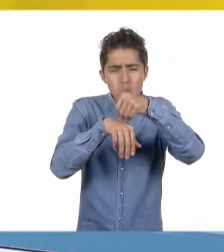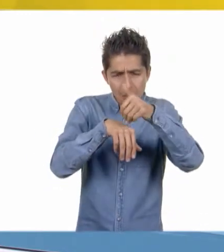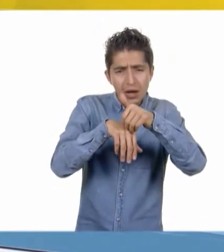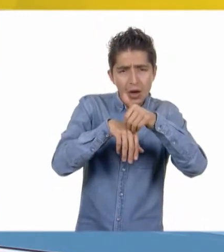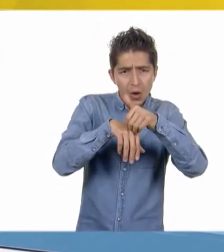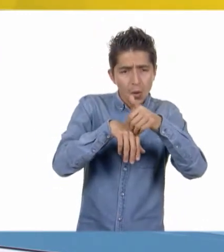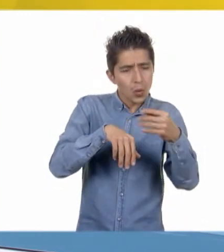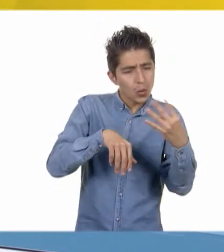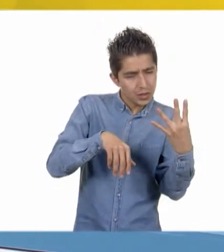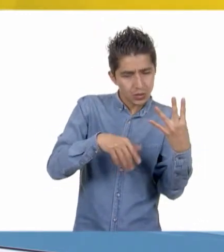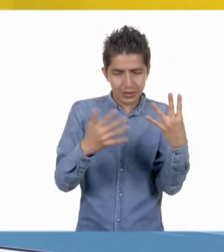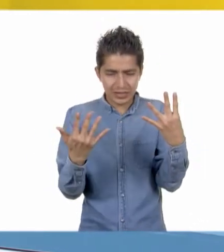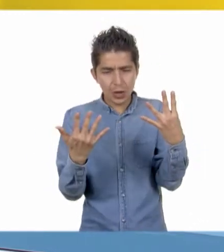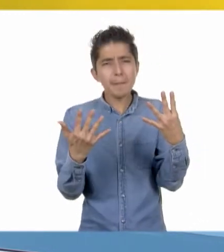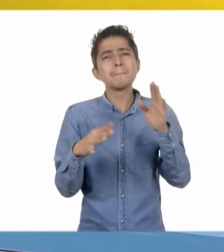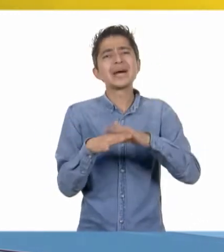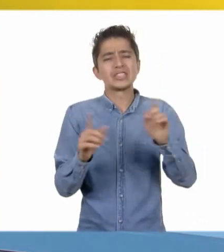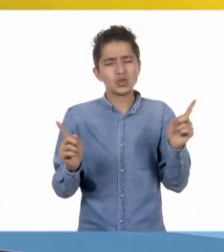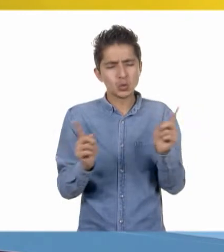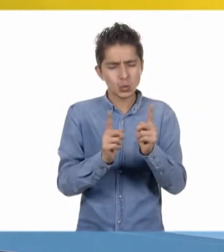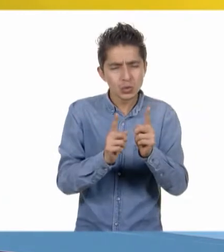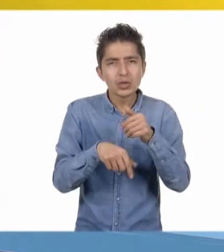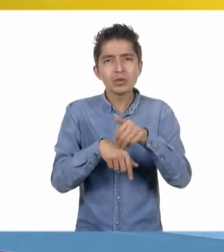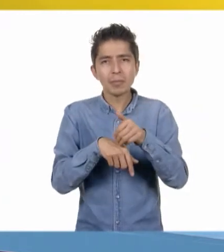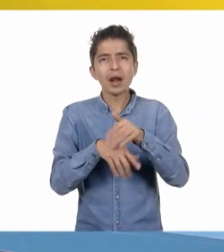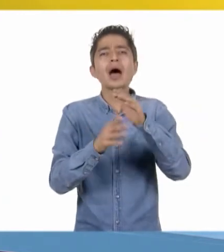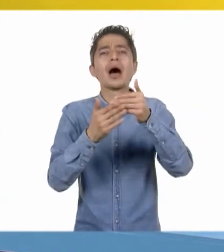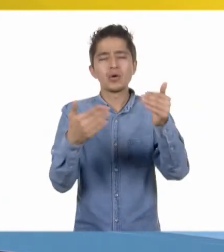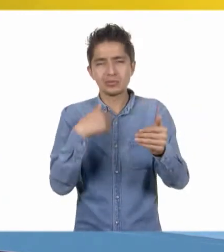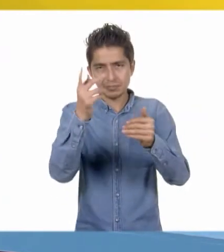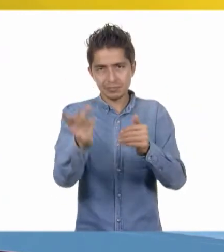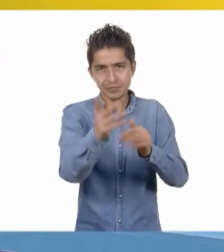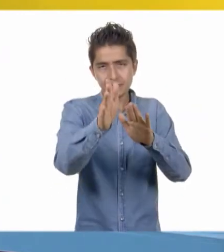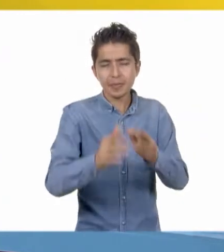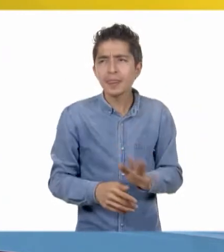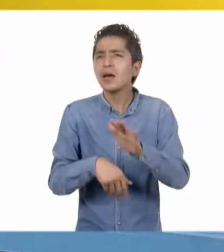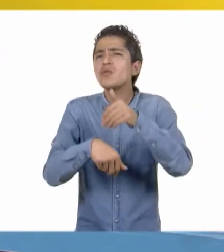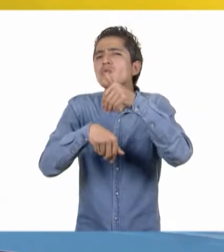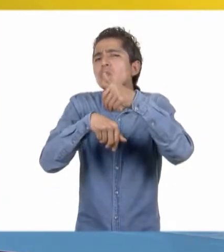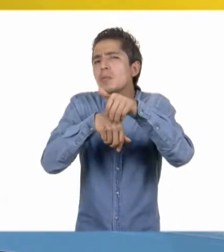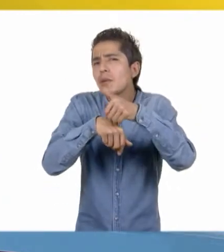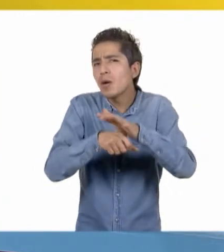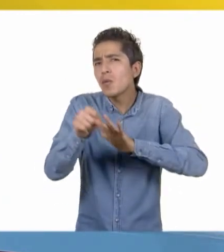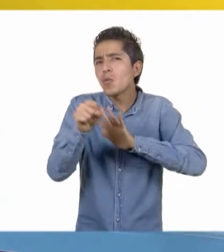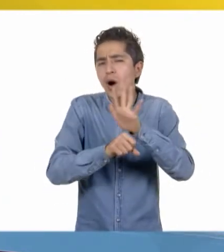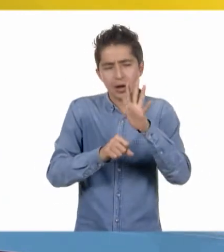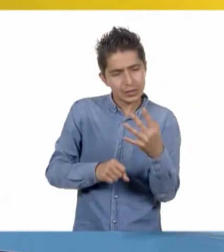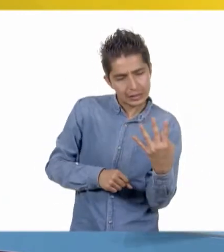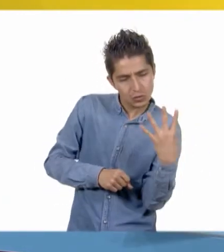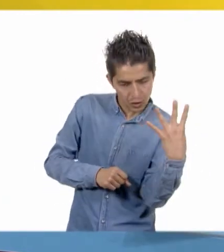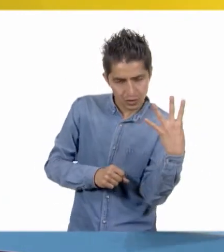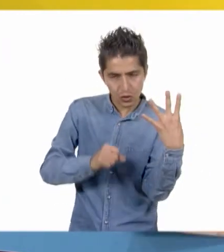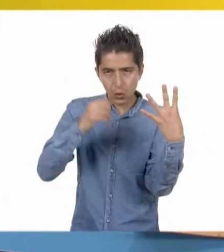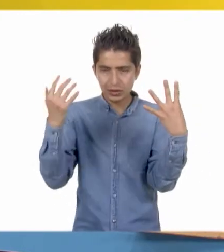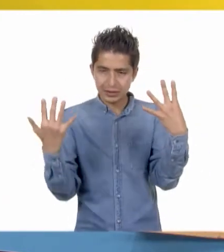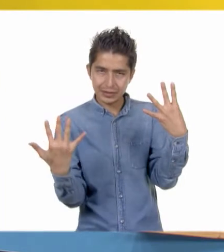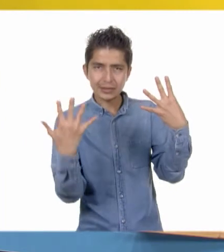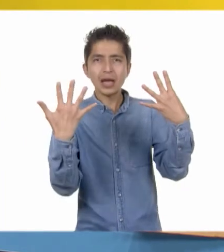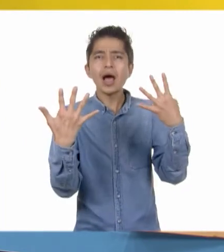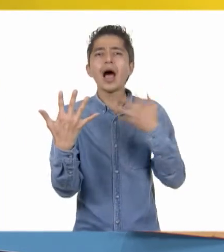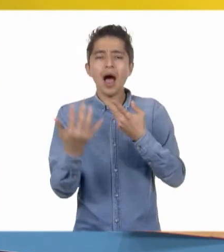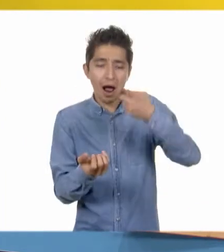su consecutivo. Ahora vuelvo a preguntar, ¿qué números en medio del 4 y el 5